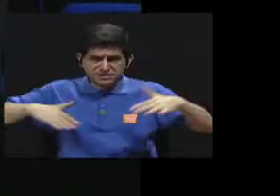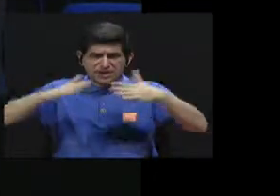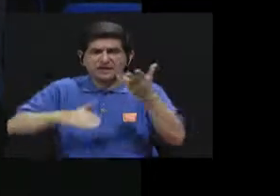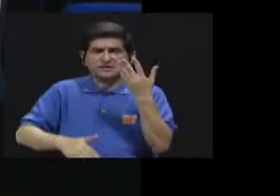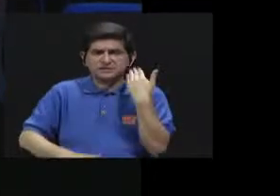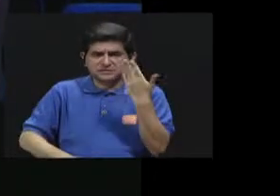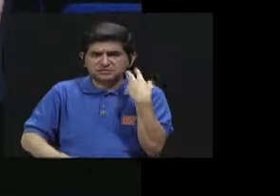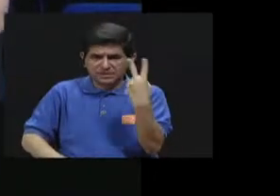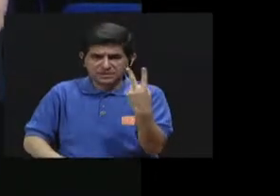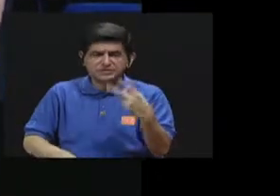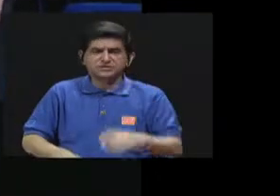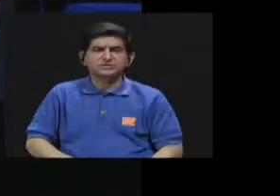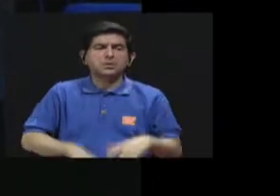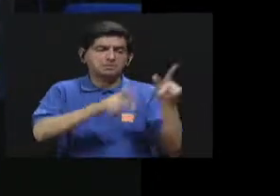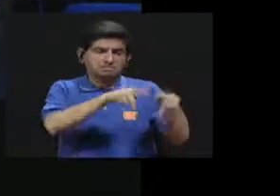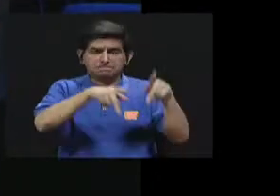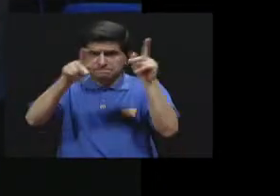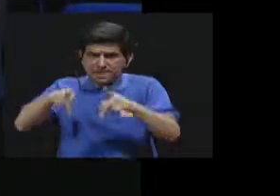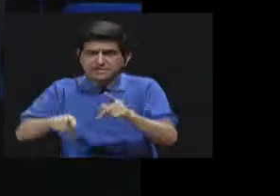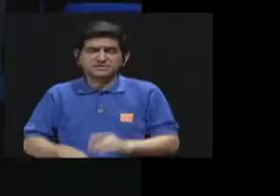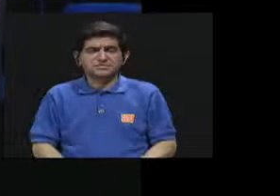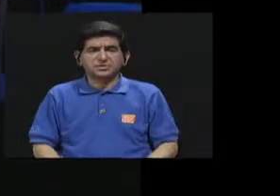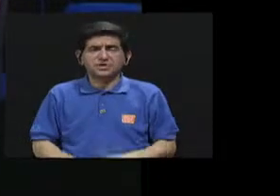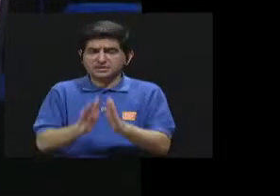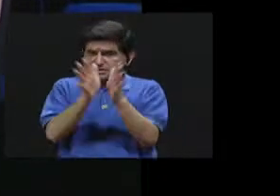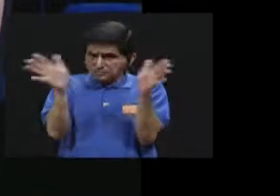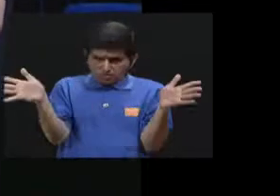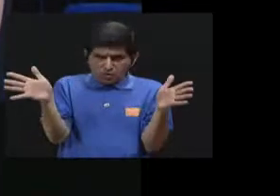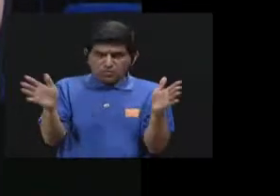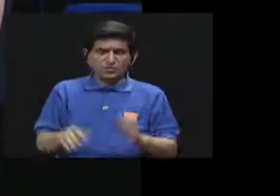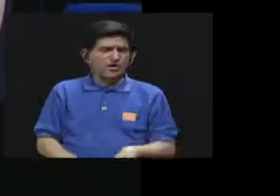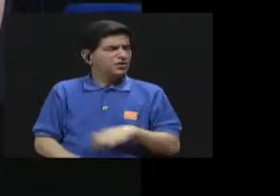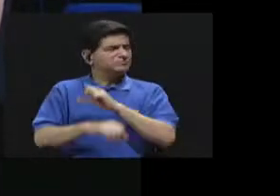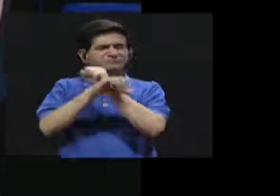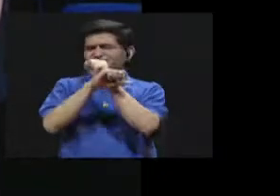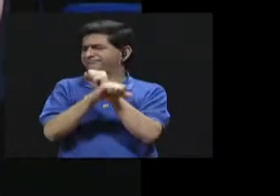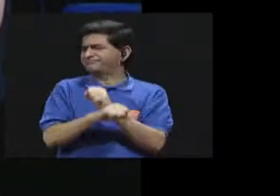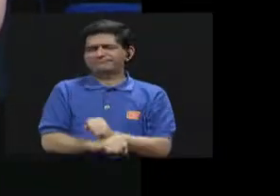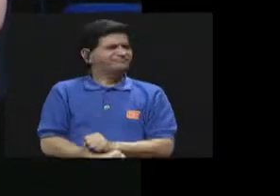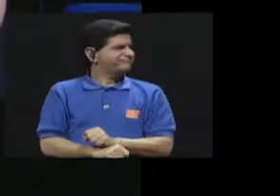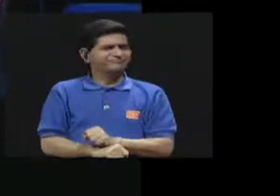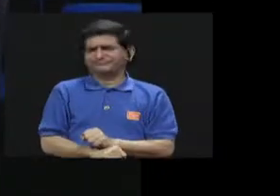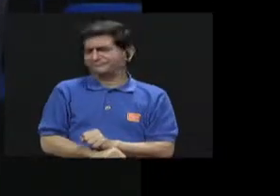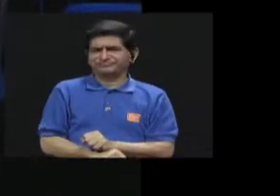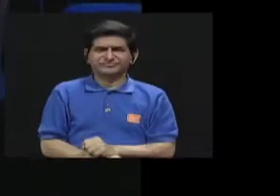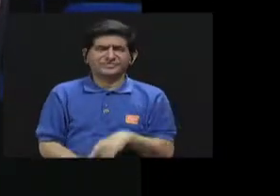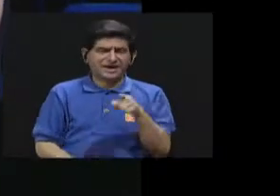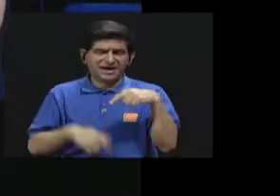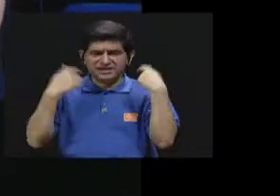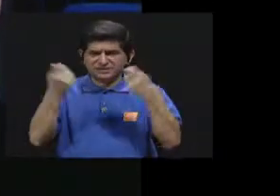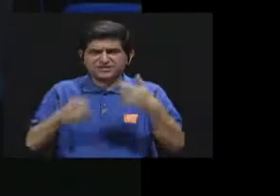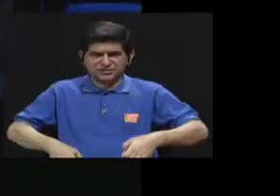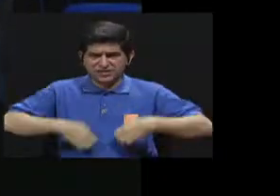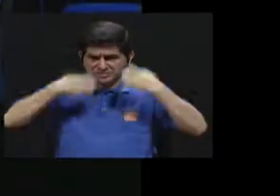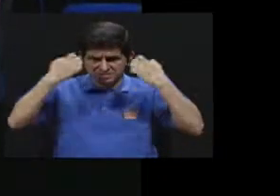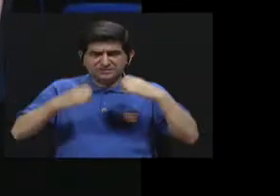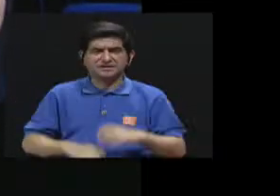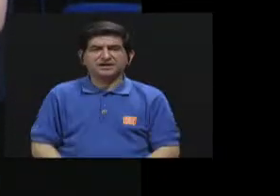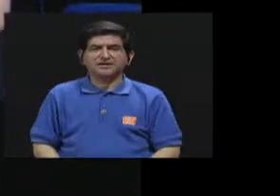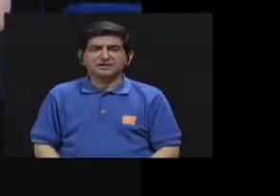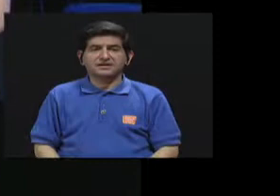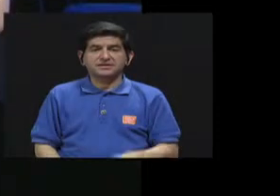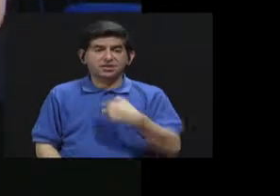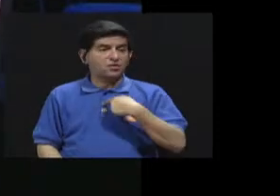instituciones con las que hay que conseguir colaboraciones, las empresas que trabajan en el medio audiovisual, la gente, el